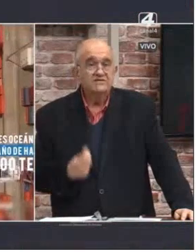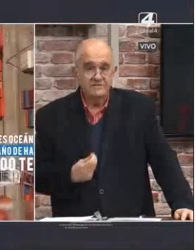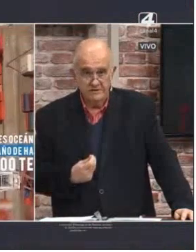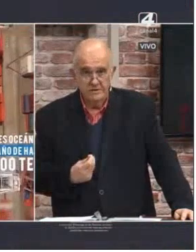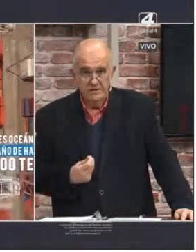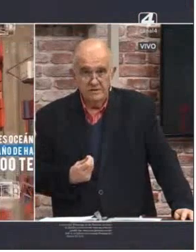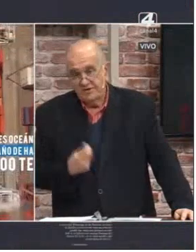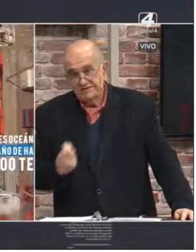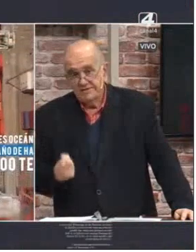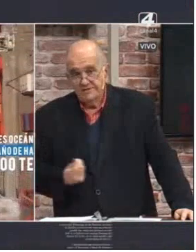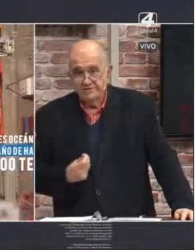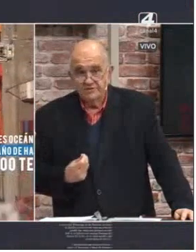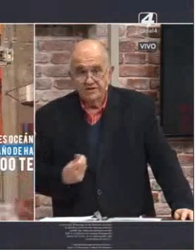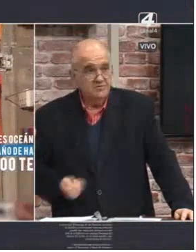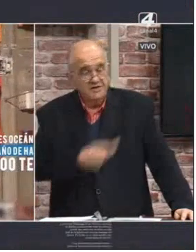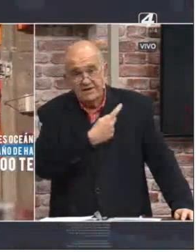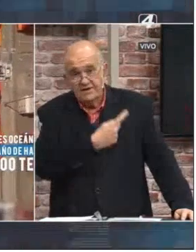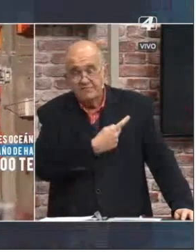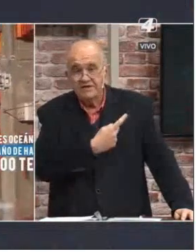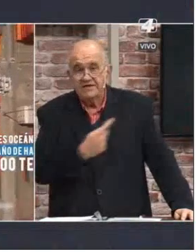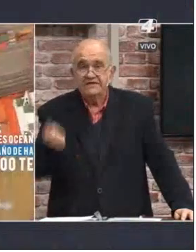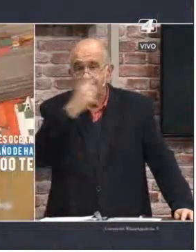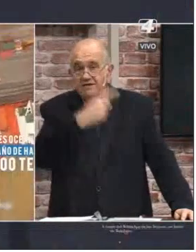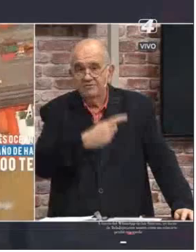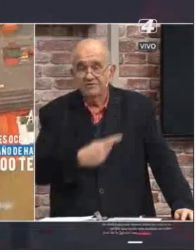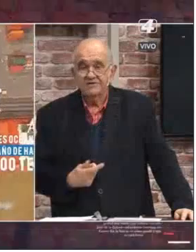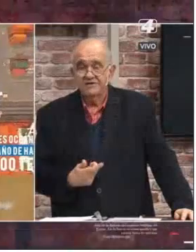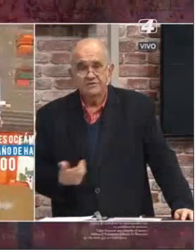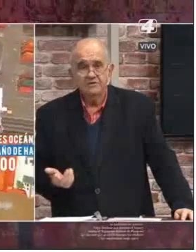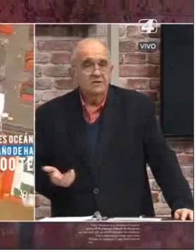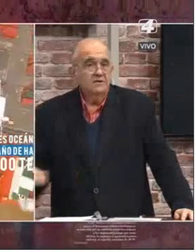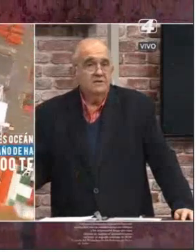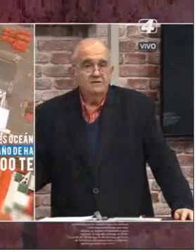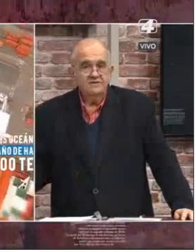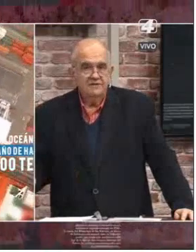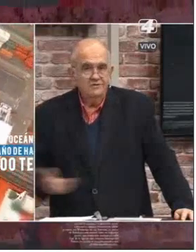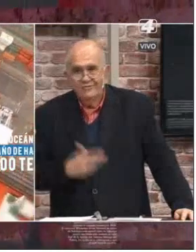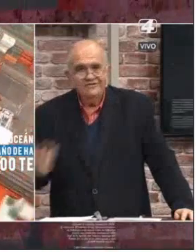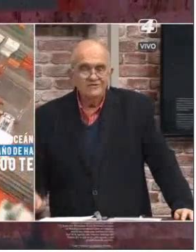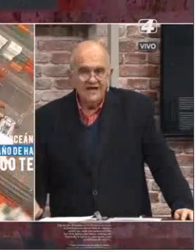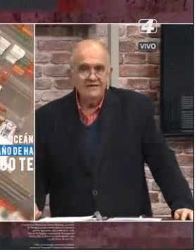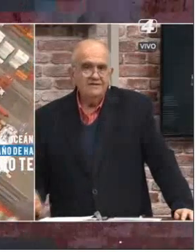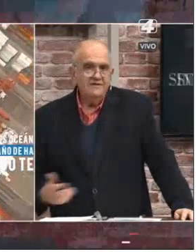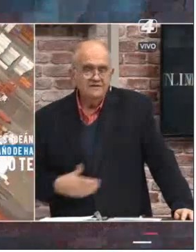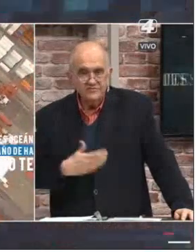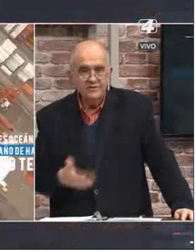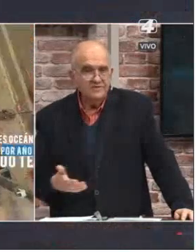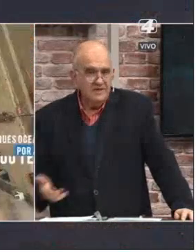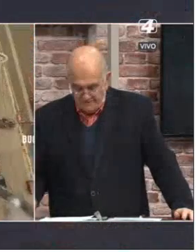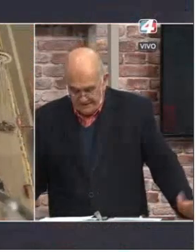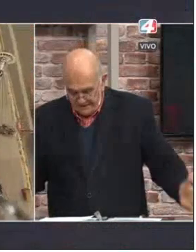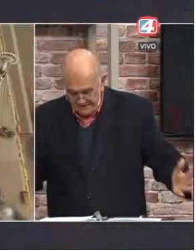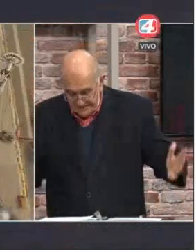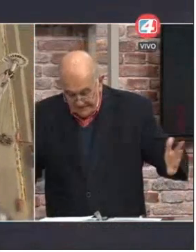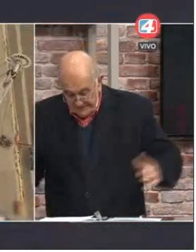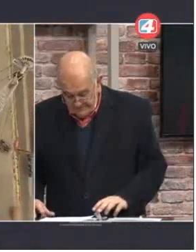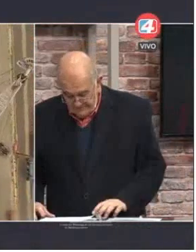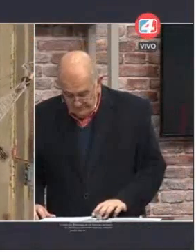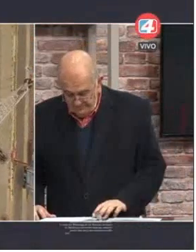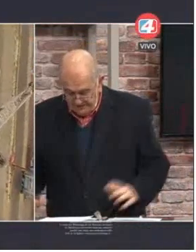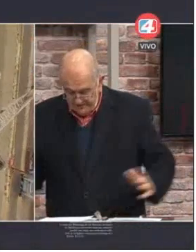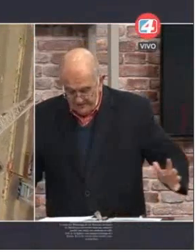néstor kirchner porque se llama néstor kirchner porque de la época de christina del gobierno anterior o sea y no lo hizo nadie y es fundamental para la argentina